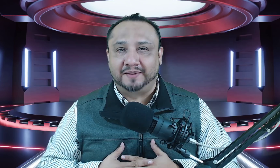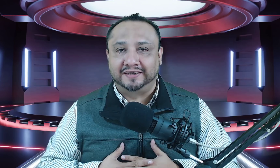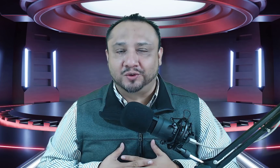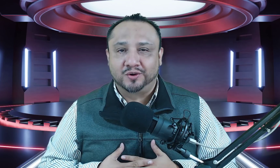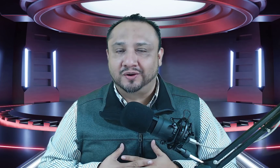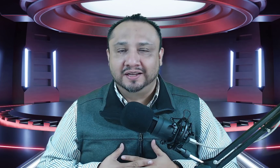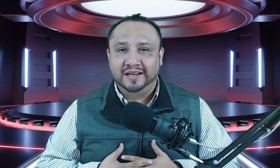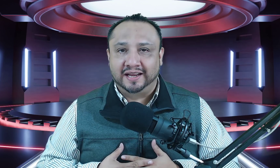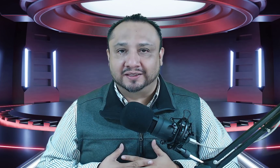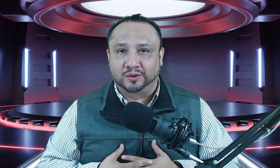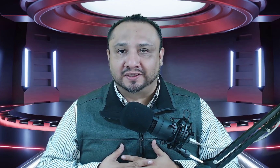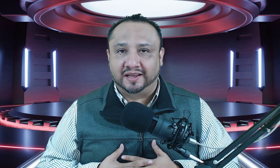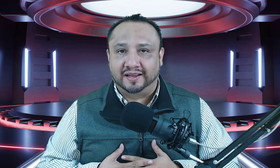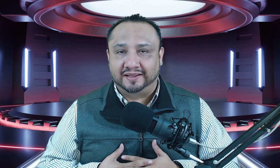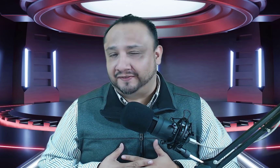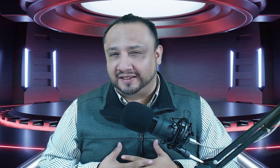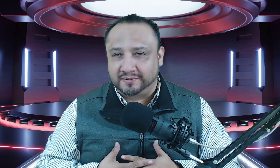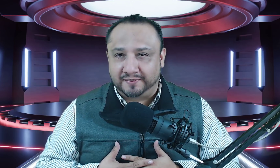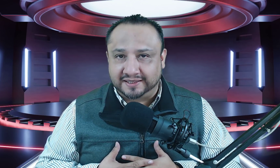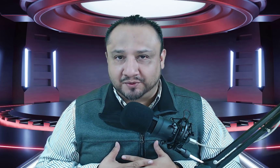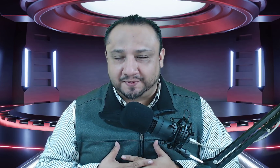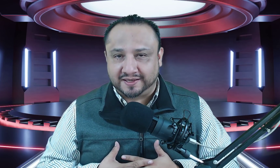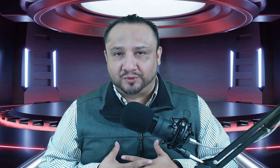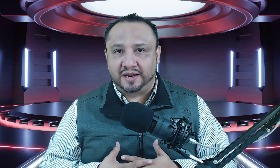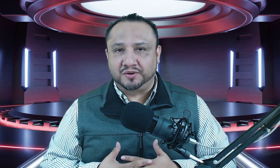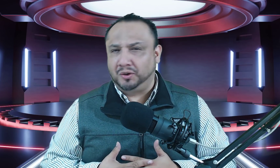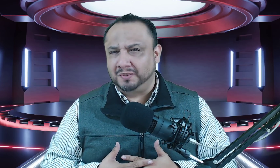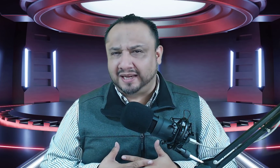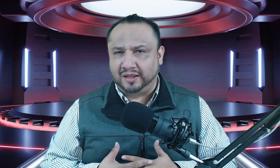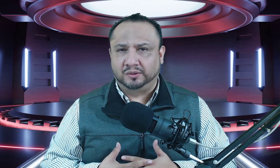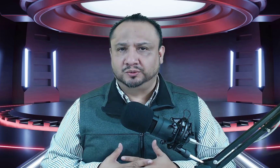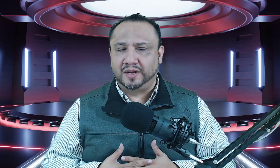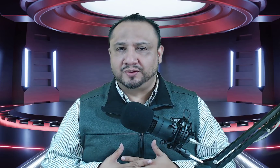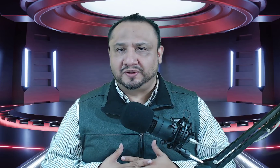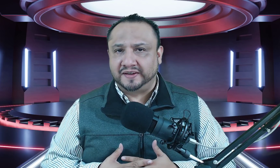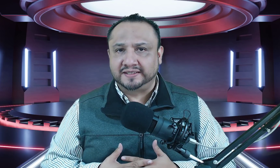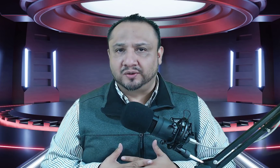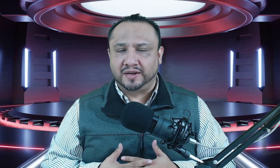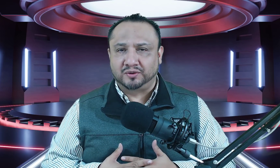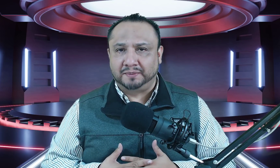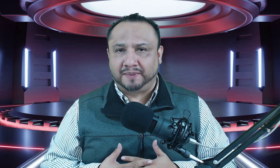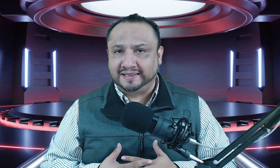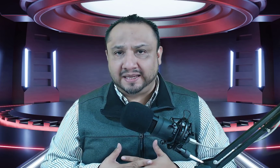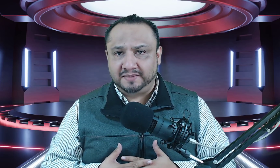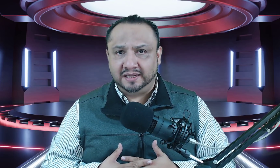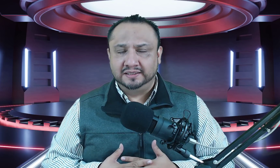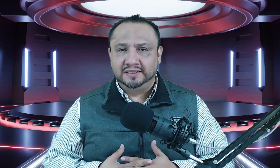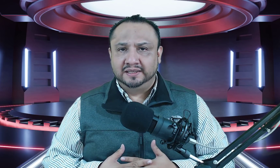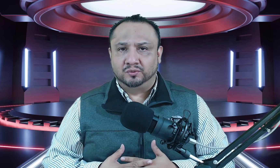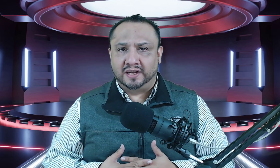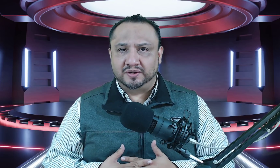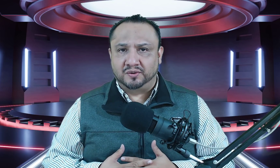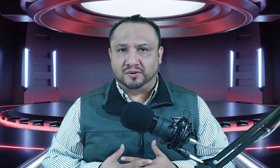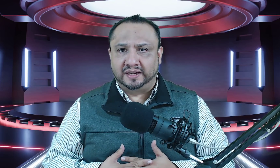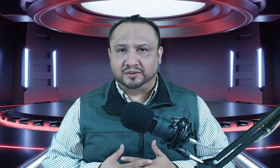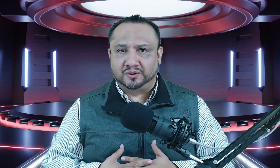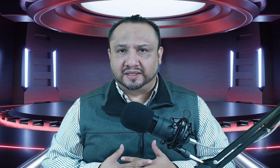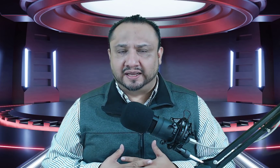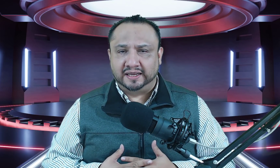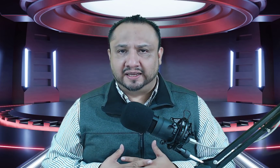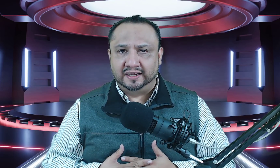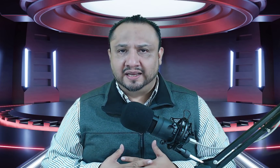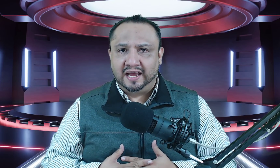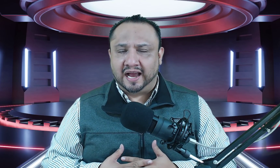2021 en donde definitivamente hemos pasado un año complicado un año difícil un año de pandemia un año en